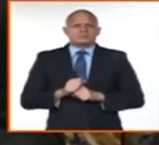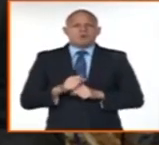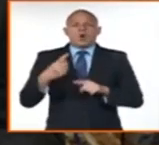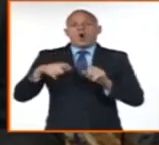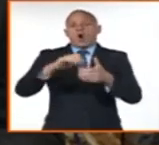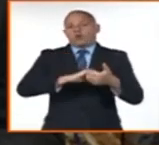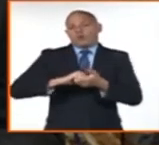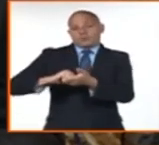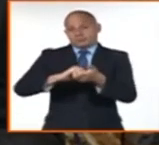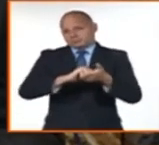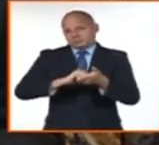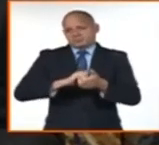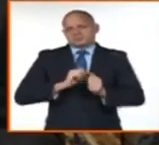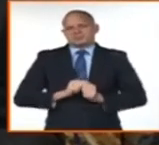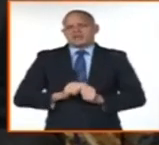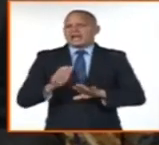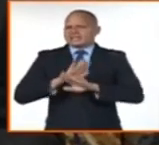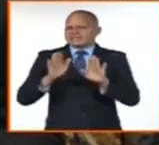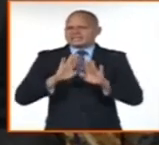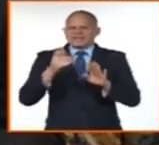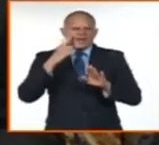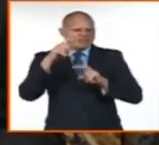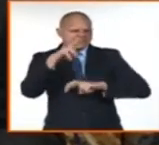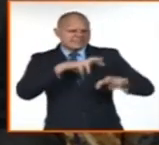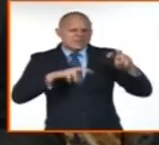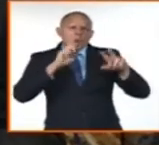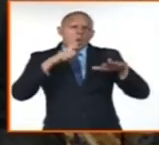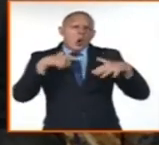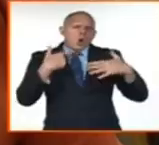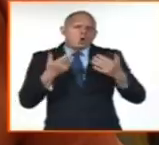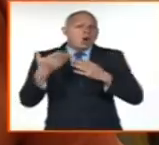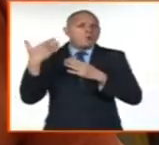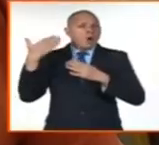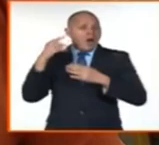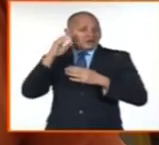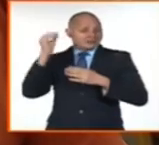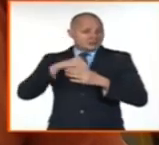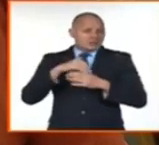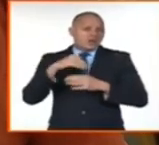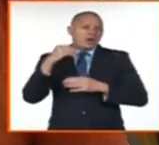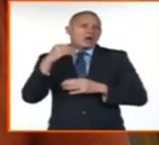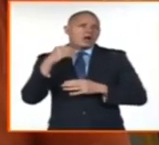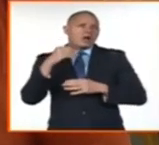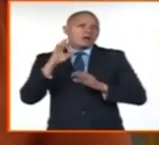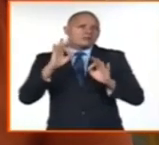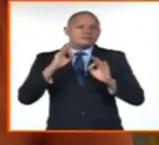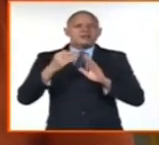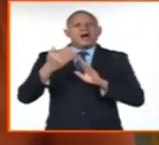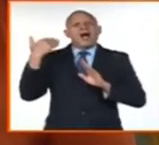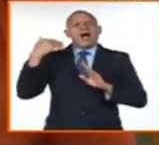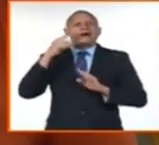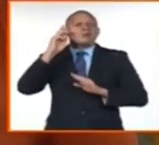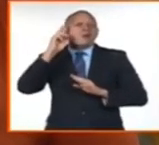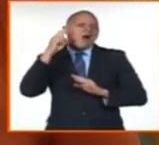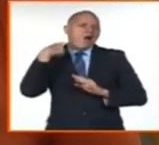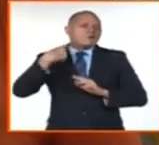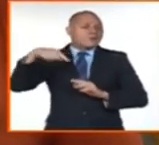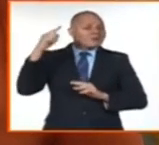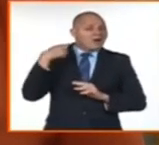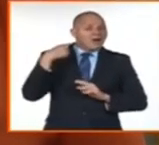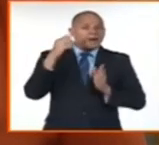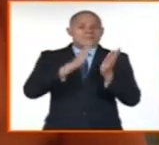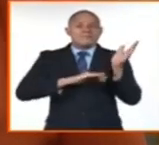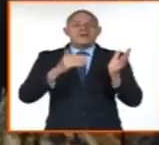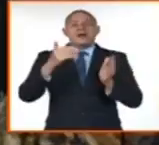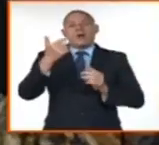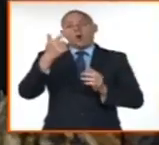campaña mediática agresiva en los momentos de los sucesos del 11 de julio, demostraron y tienen toda la información, además